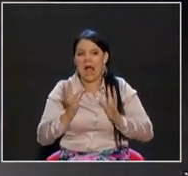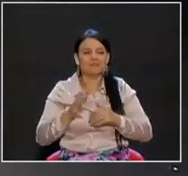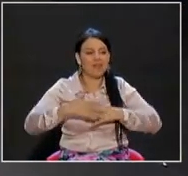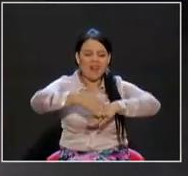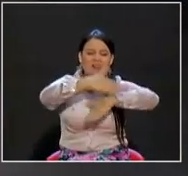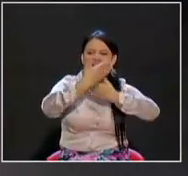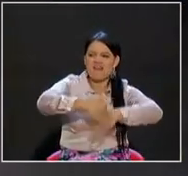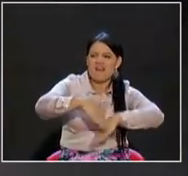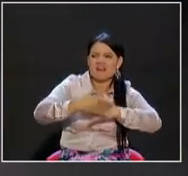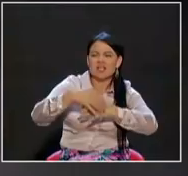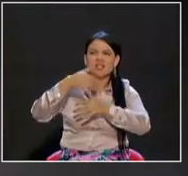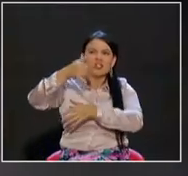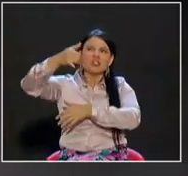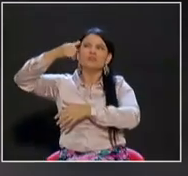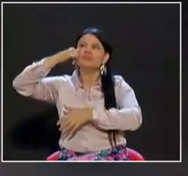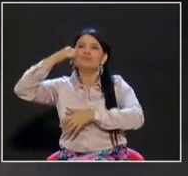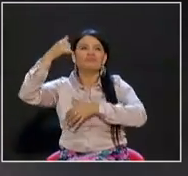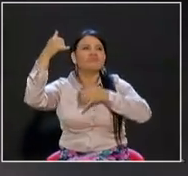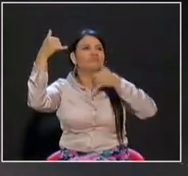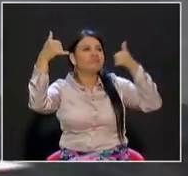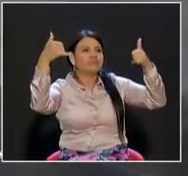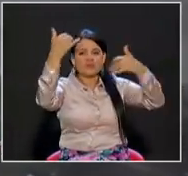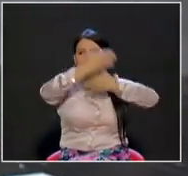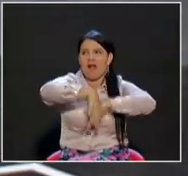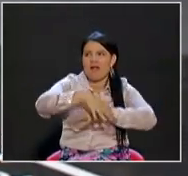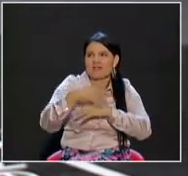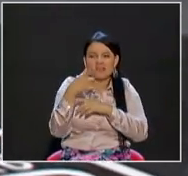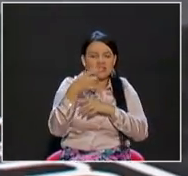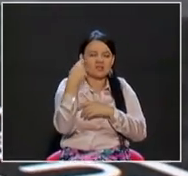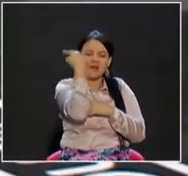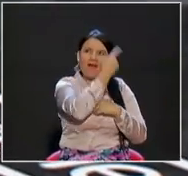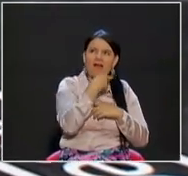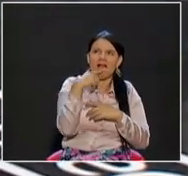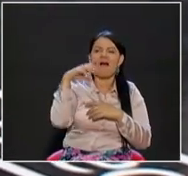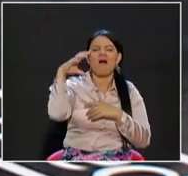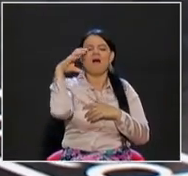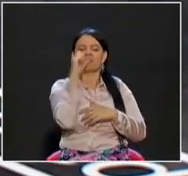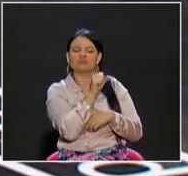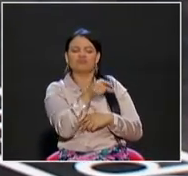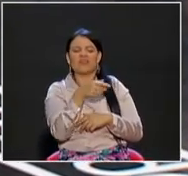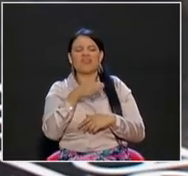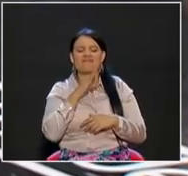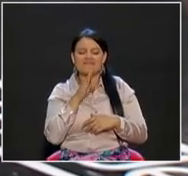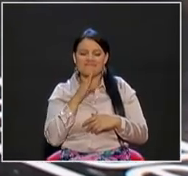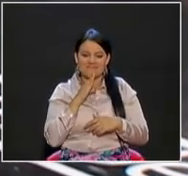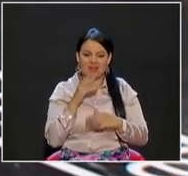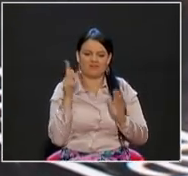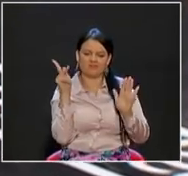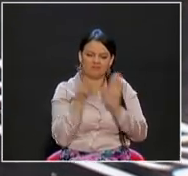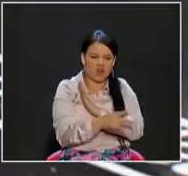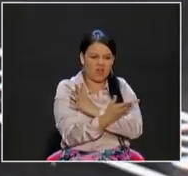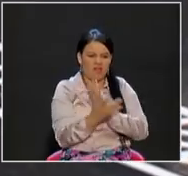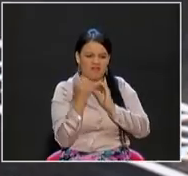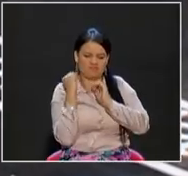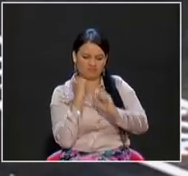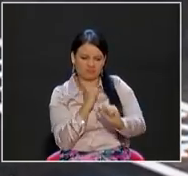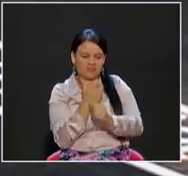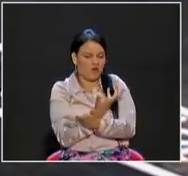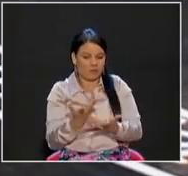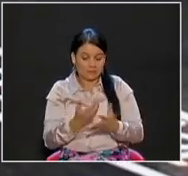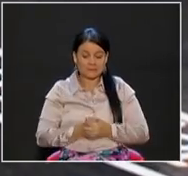reconocimiento facial de la actividad directiva por supuesto vamos a hacer uso de la tecnología de los drones y un tercer elemento